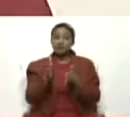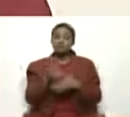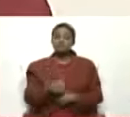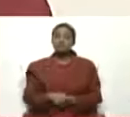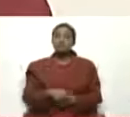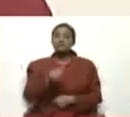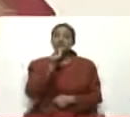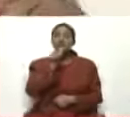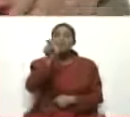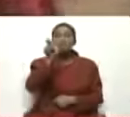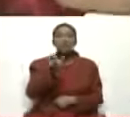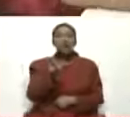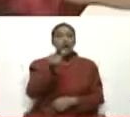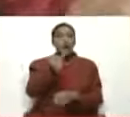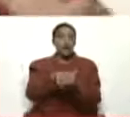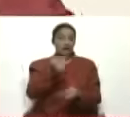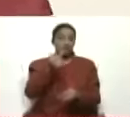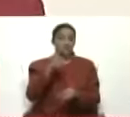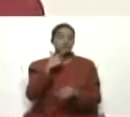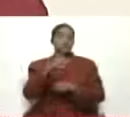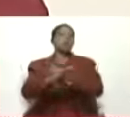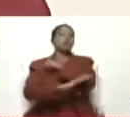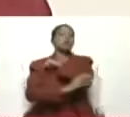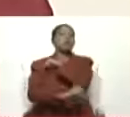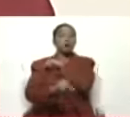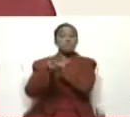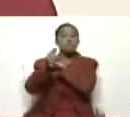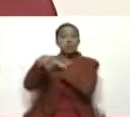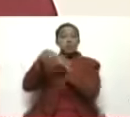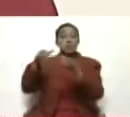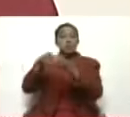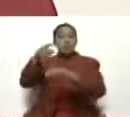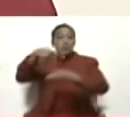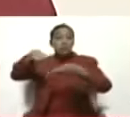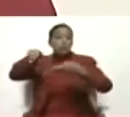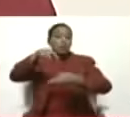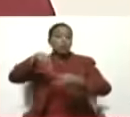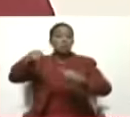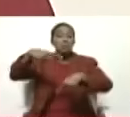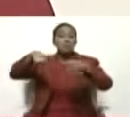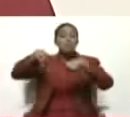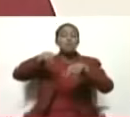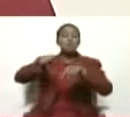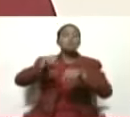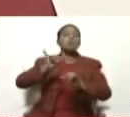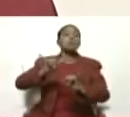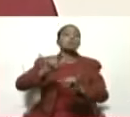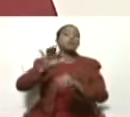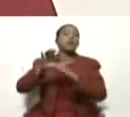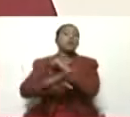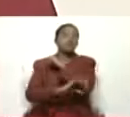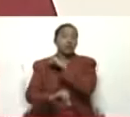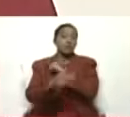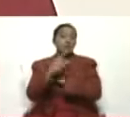electo presidente, dicen que por trampas entre ellos, de la Asamblea Nacional anunció que Nicolás Maduro se iba en